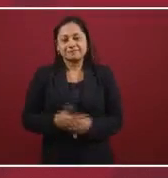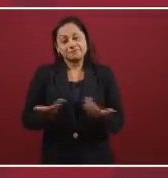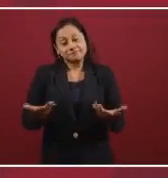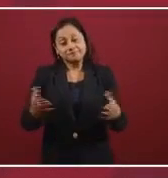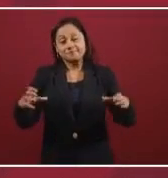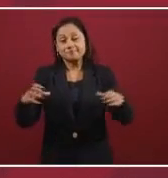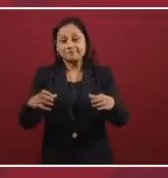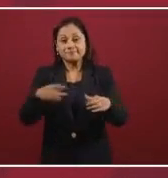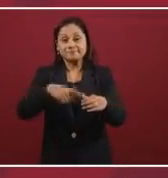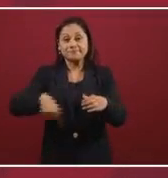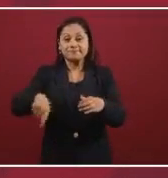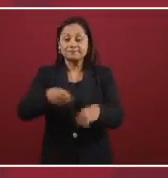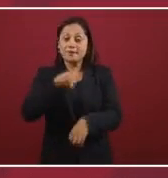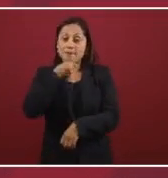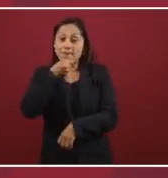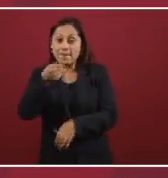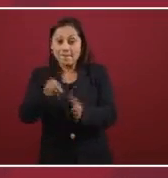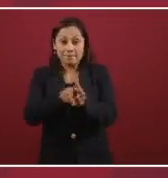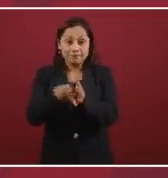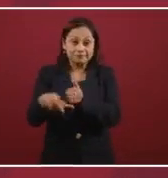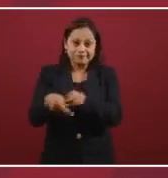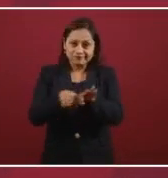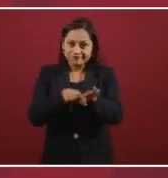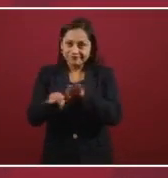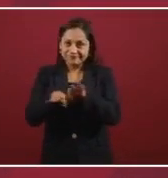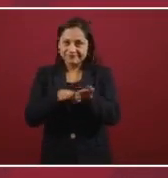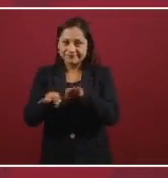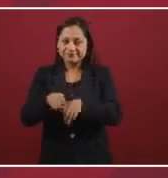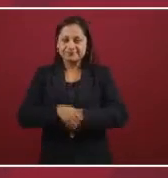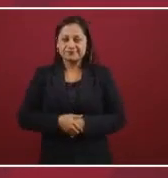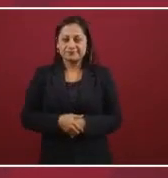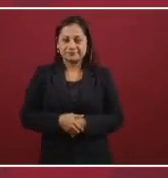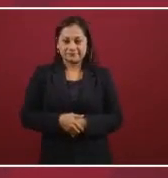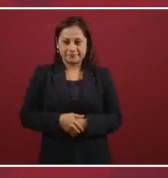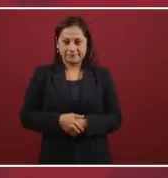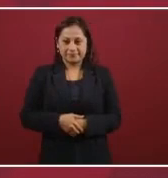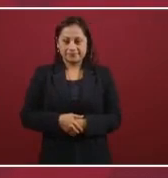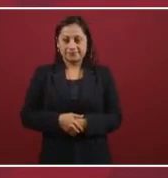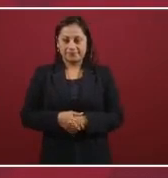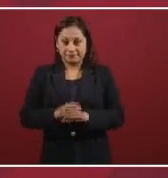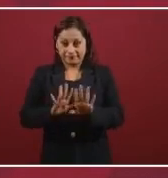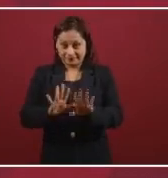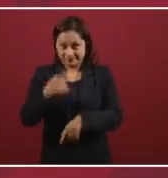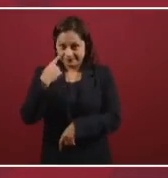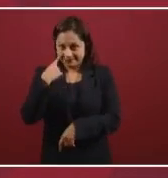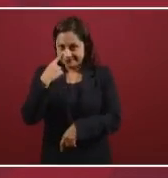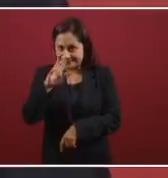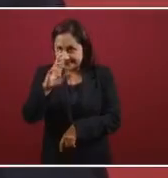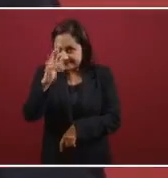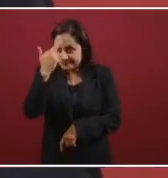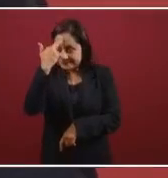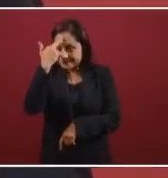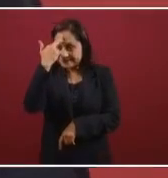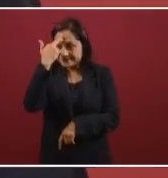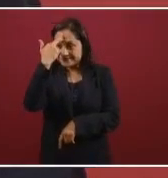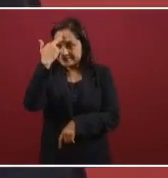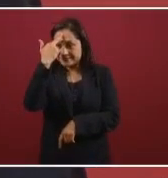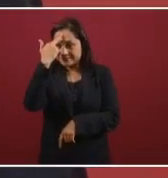periodistas, por cierto, la sala, ya quedamos, nueva,